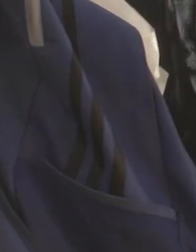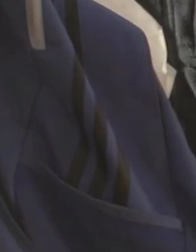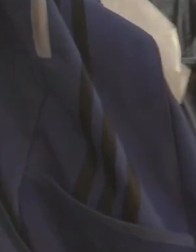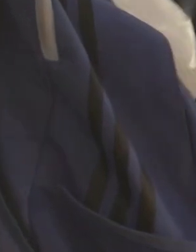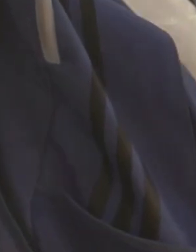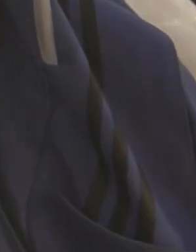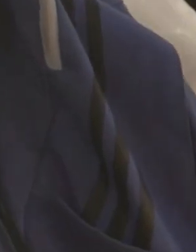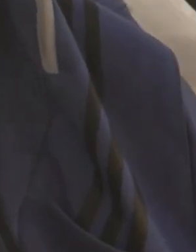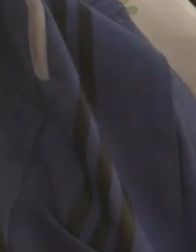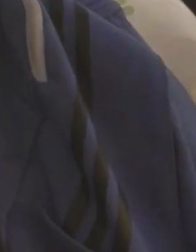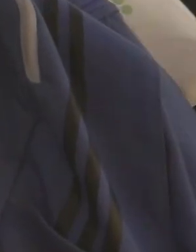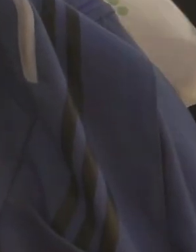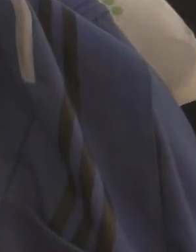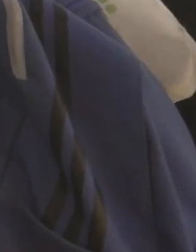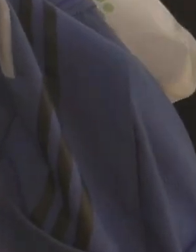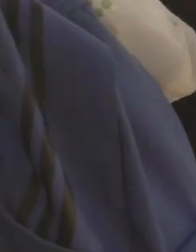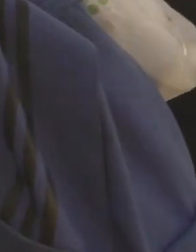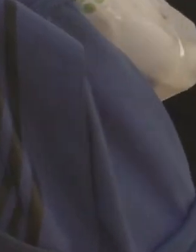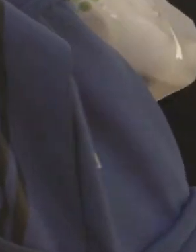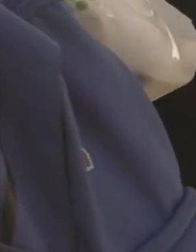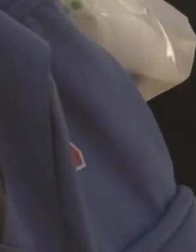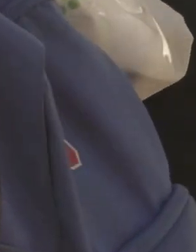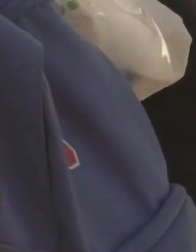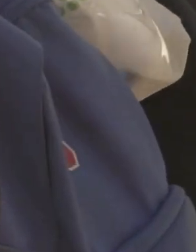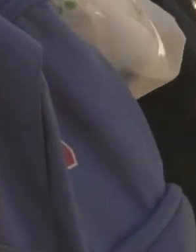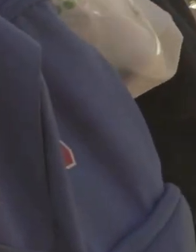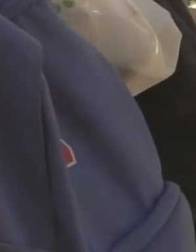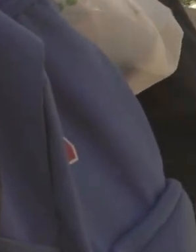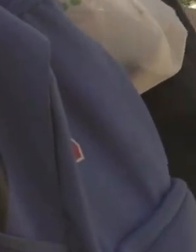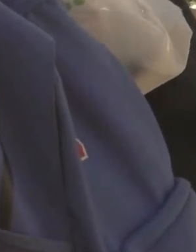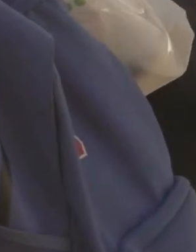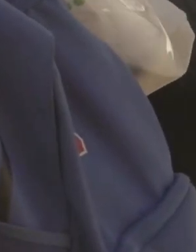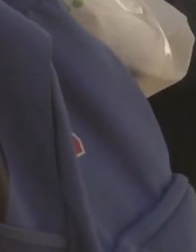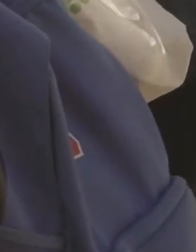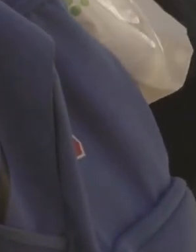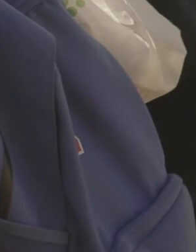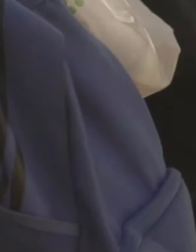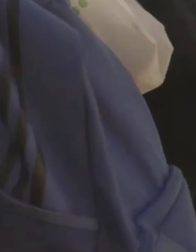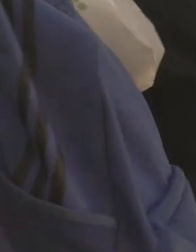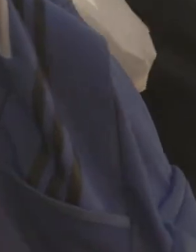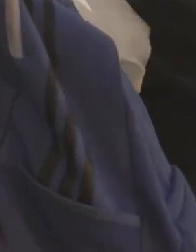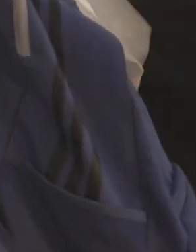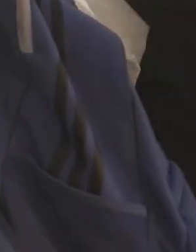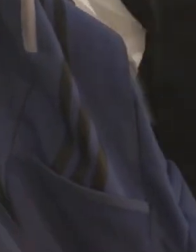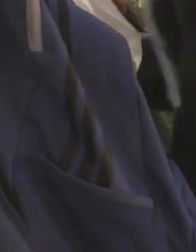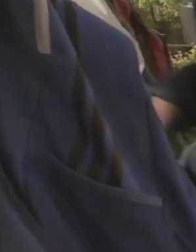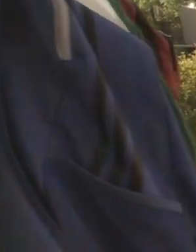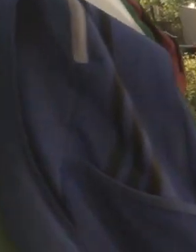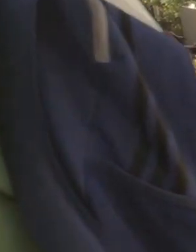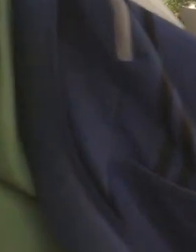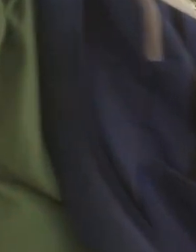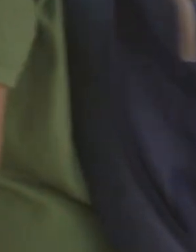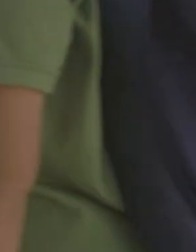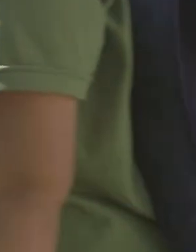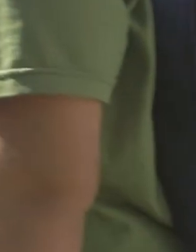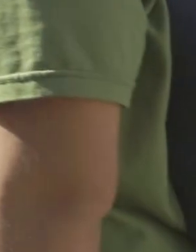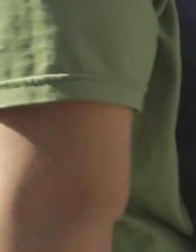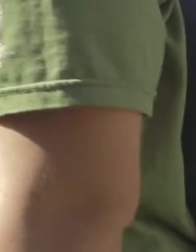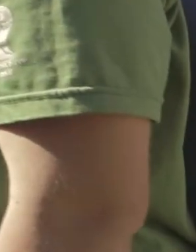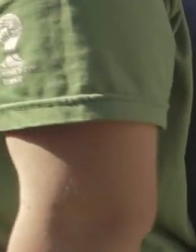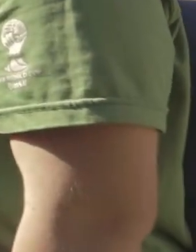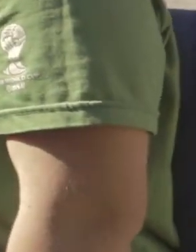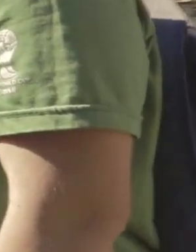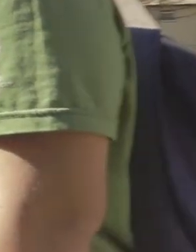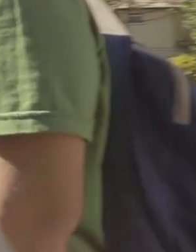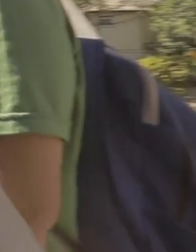Seba. ¿Dónde está? ¿Será con la mamá? ¿Dónde está el Oropé? No sé. Es que necesitamos llenar el bus como venía. Ya. No, no hay que